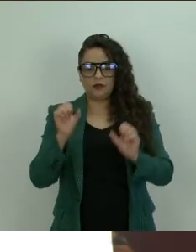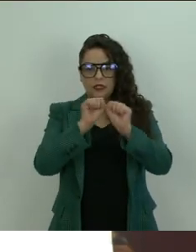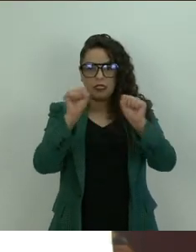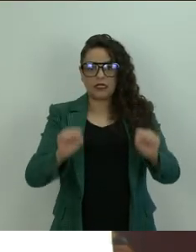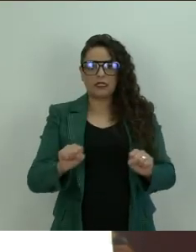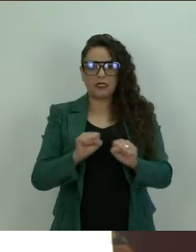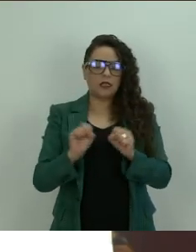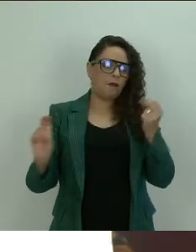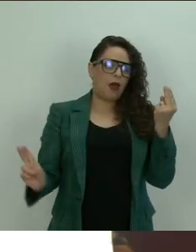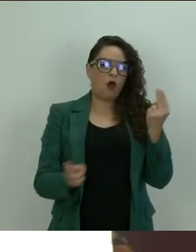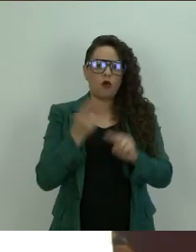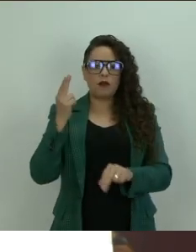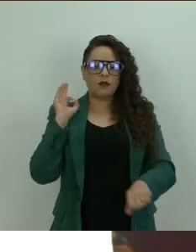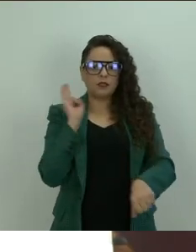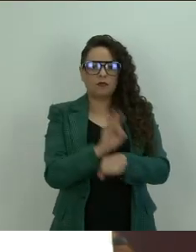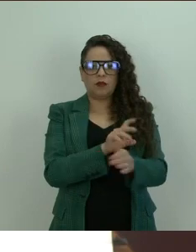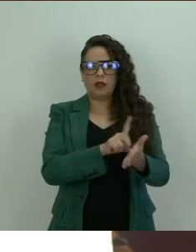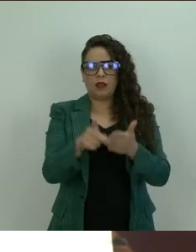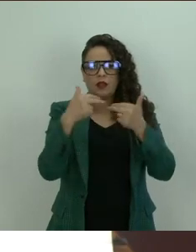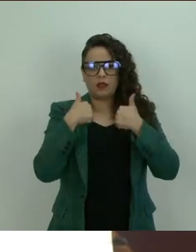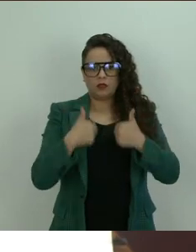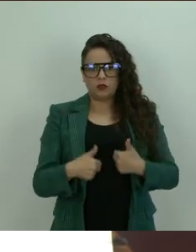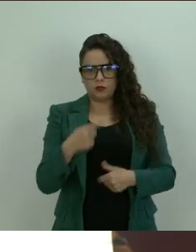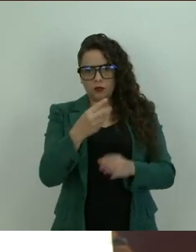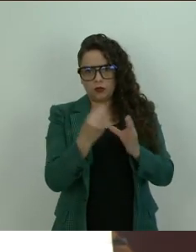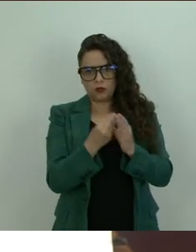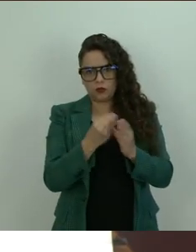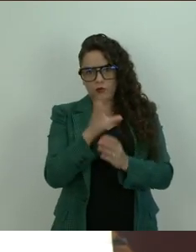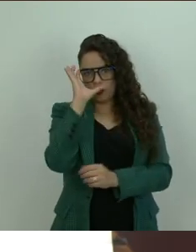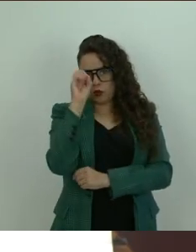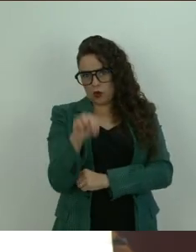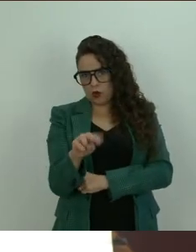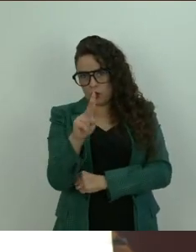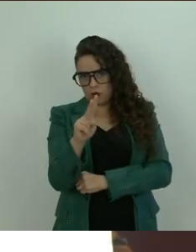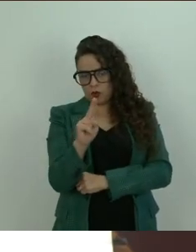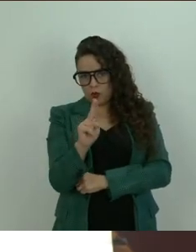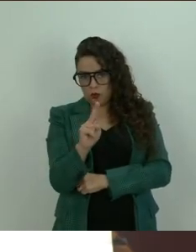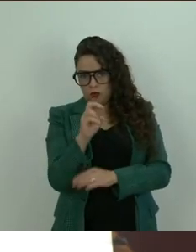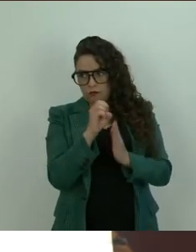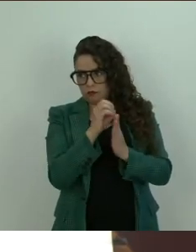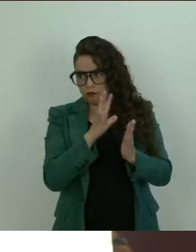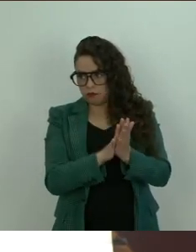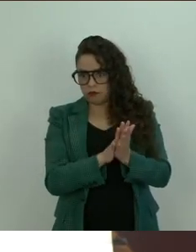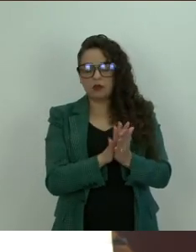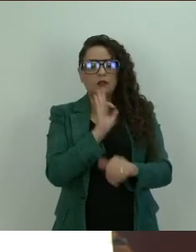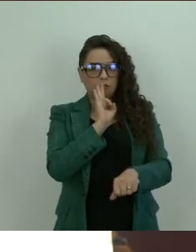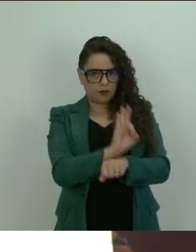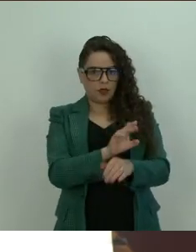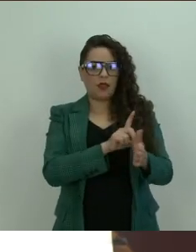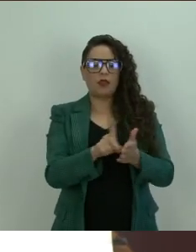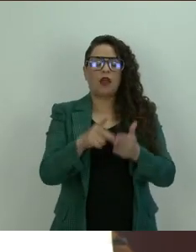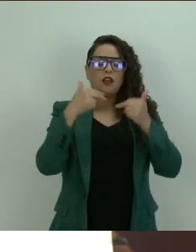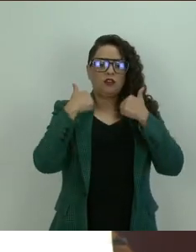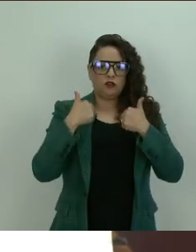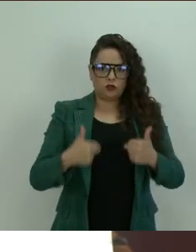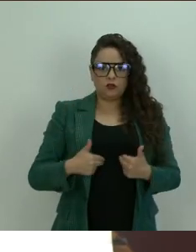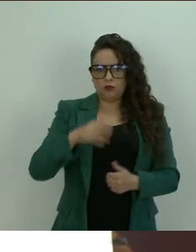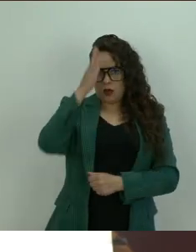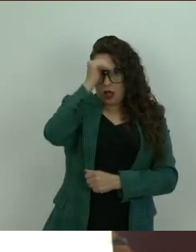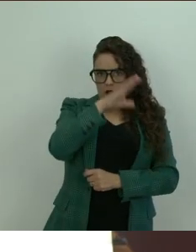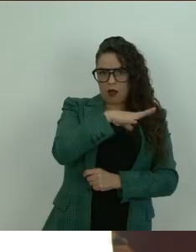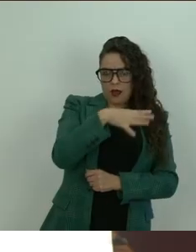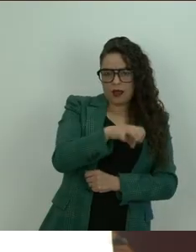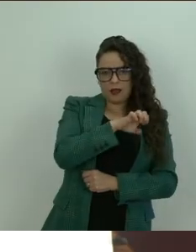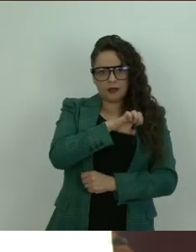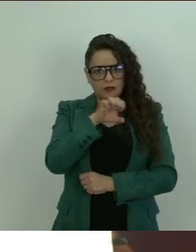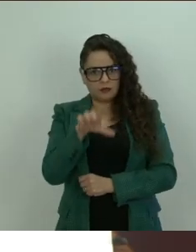Derechos Humanos, con base en la Organización de las Naciones Unidas, la Declaración Universal de los Derechos Humanos y los tratados generales y especiales